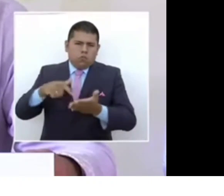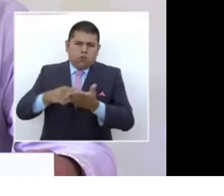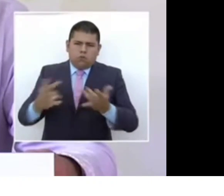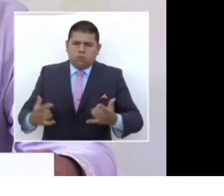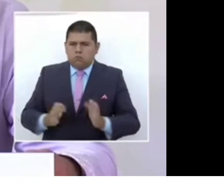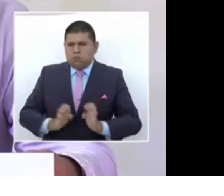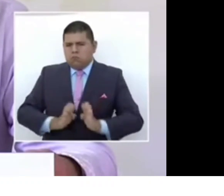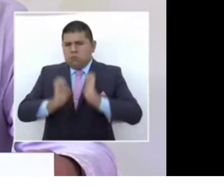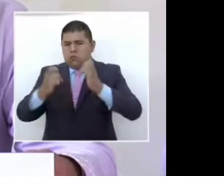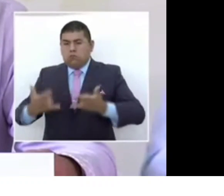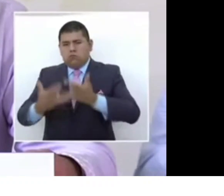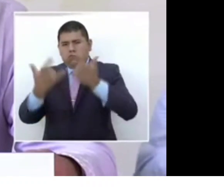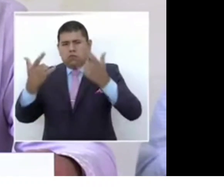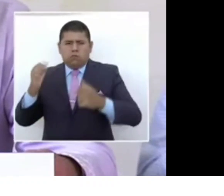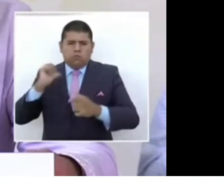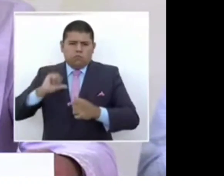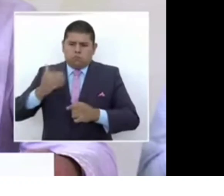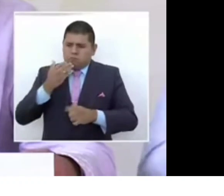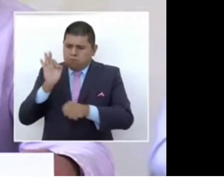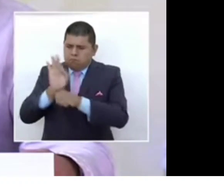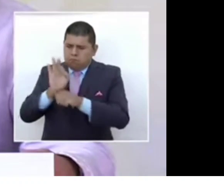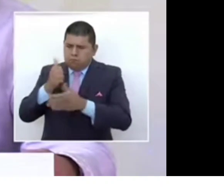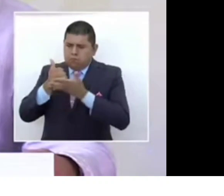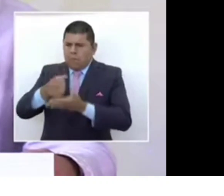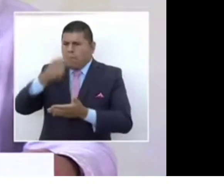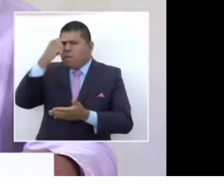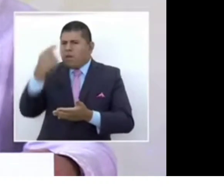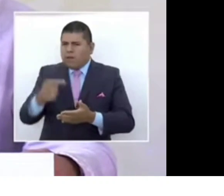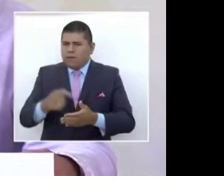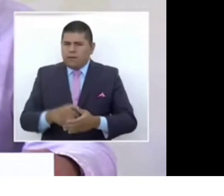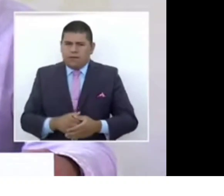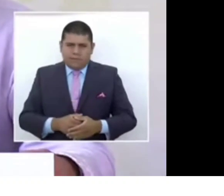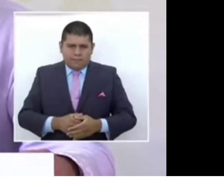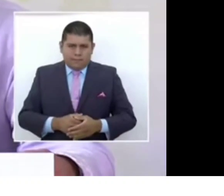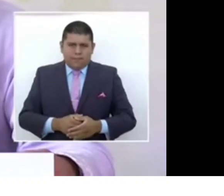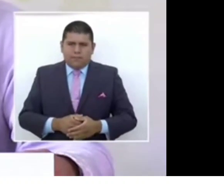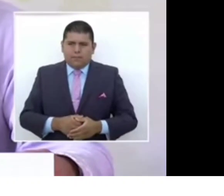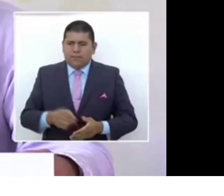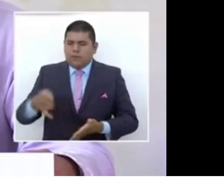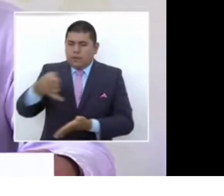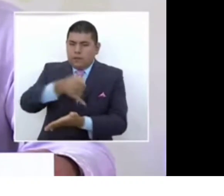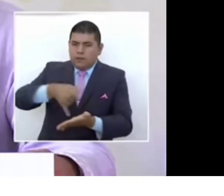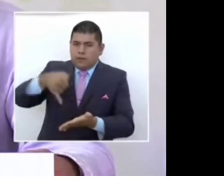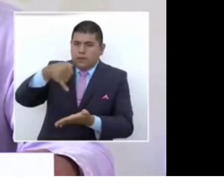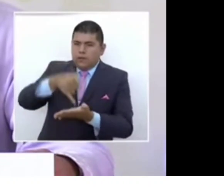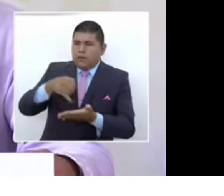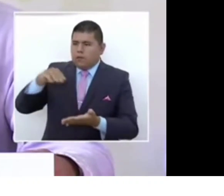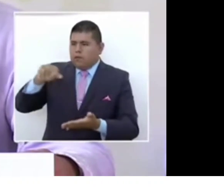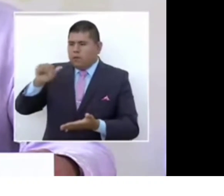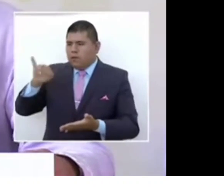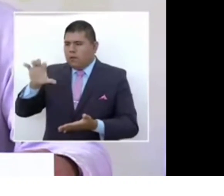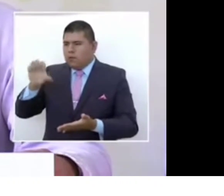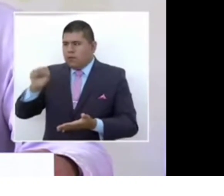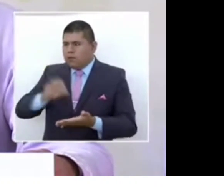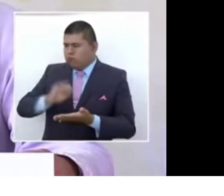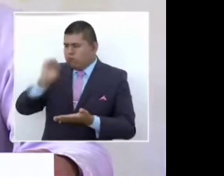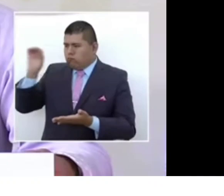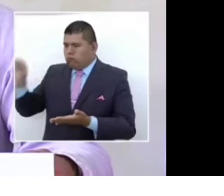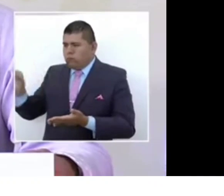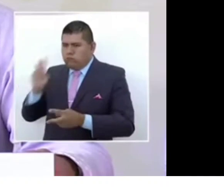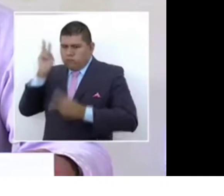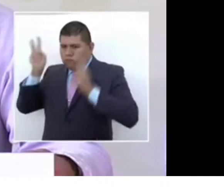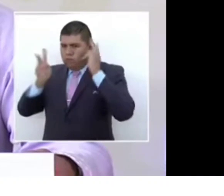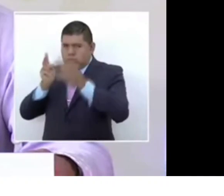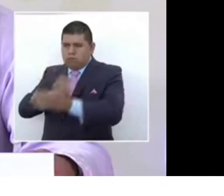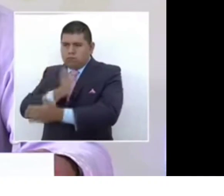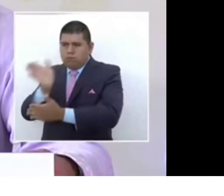de San Blas, también para que se pueda ir a las Islas Marías. Aquí, como ya